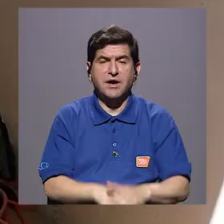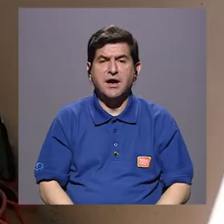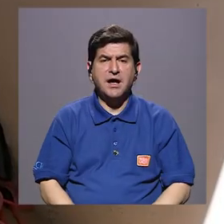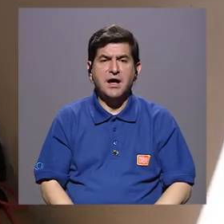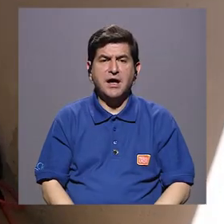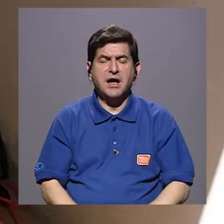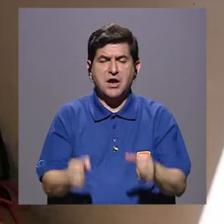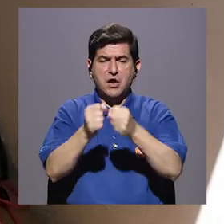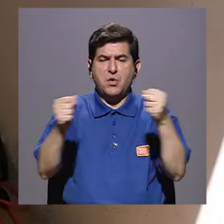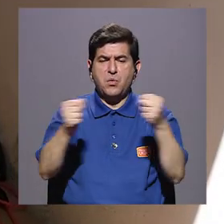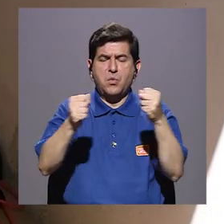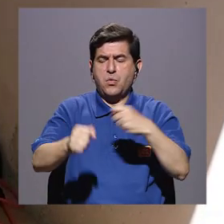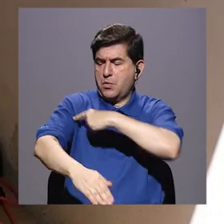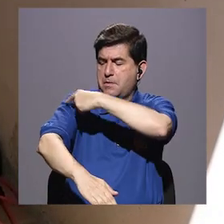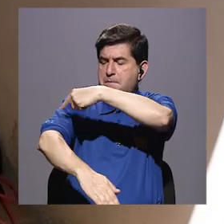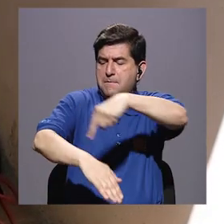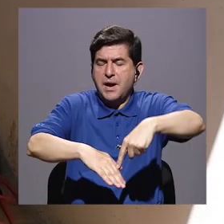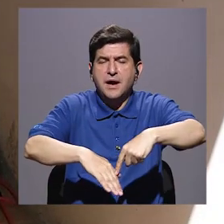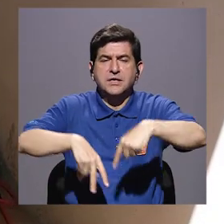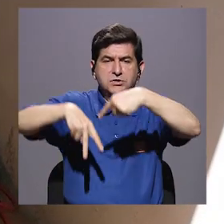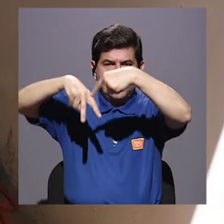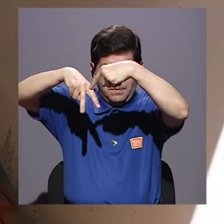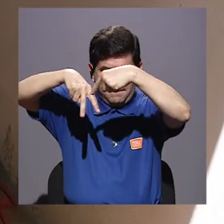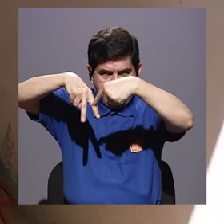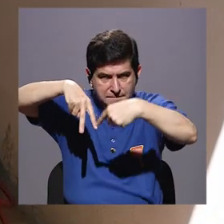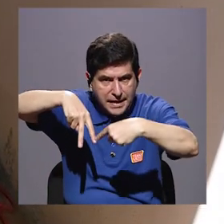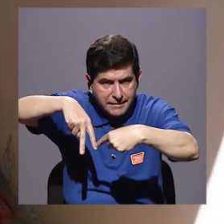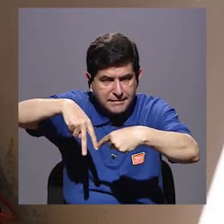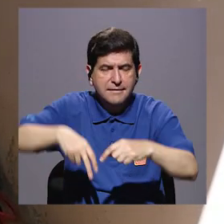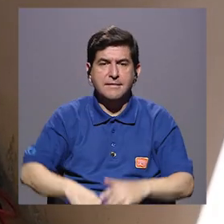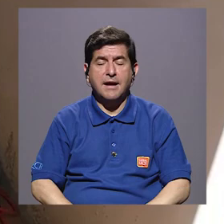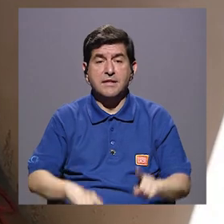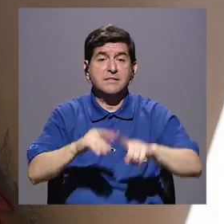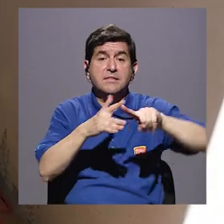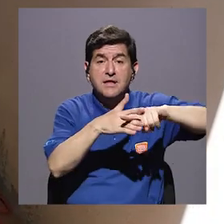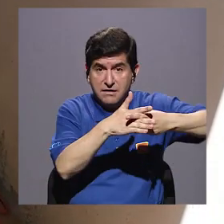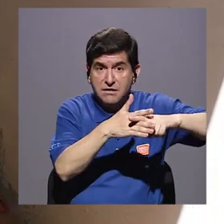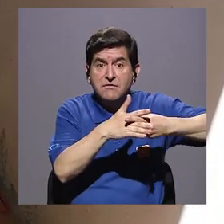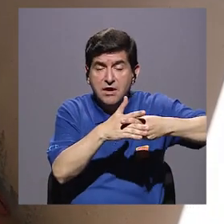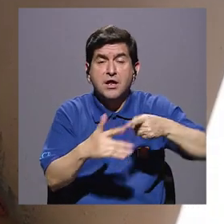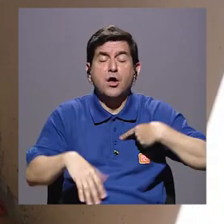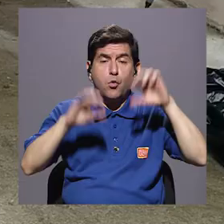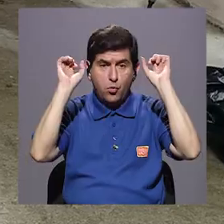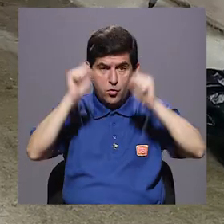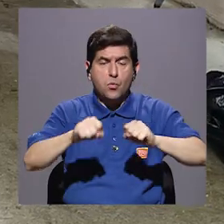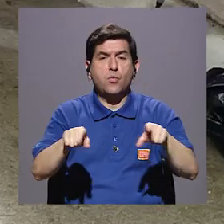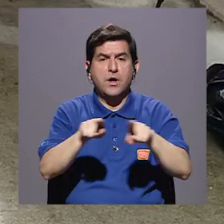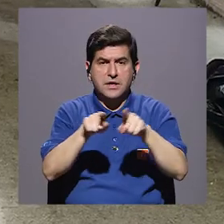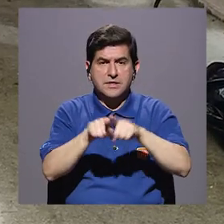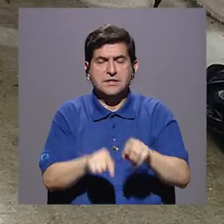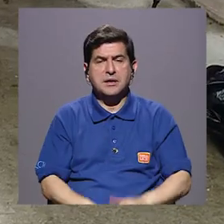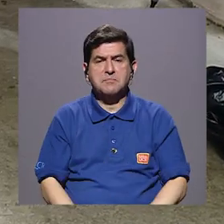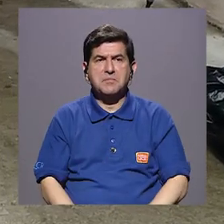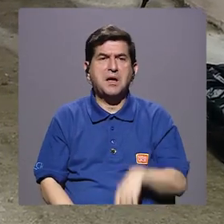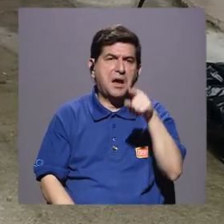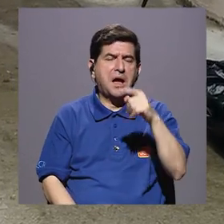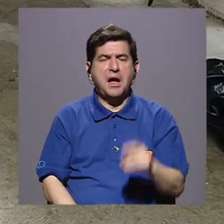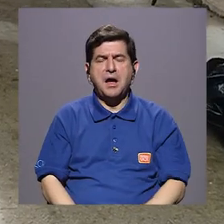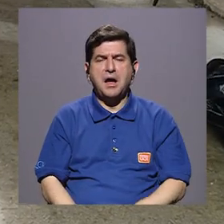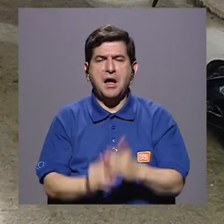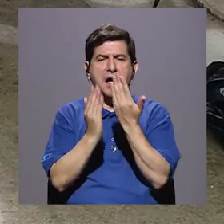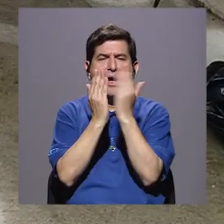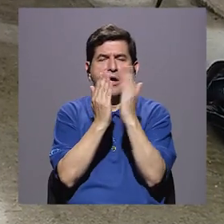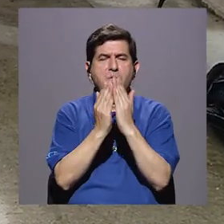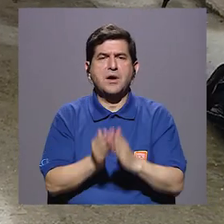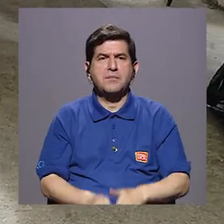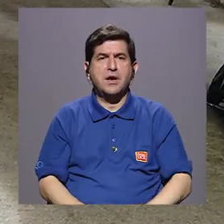con resistencia elástica para brazos, para piernas. Existen dispositivos también que uno puede llegar y pegar en una puerta y pegar